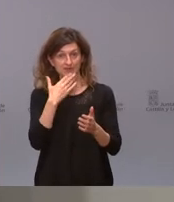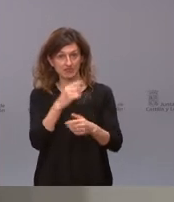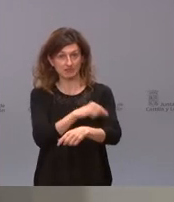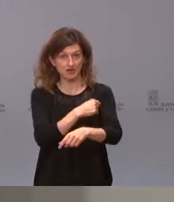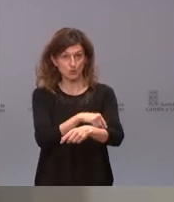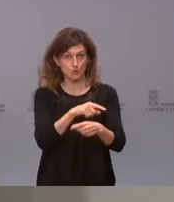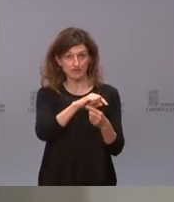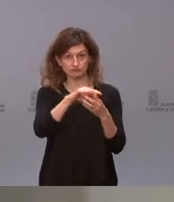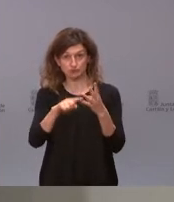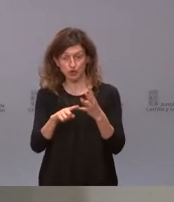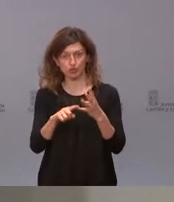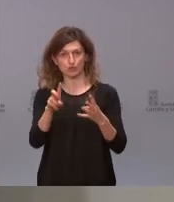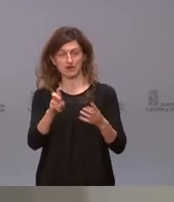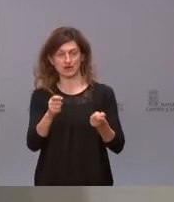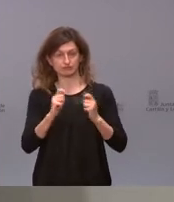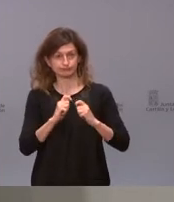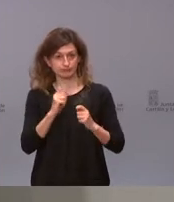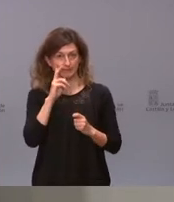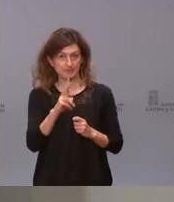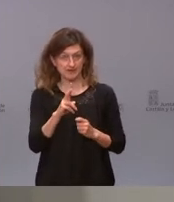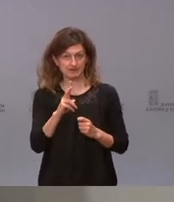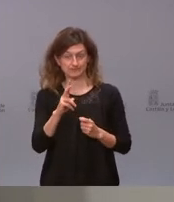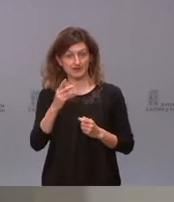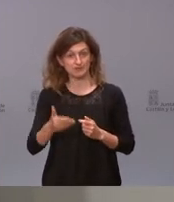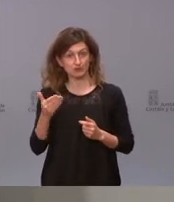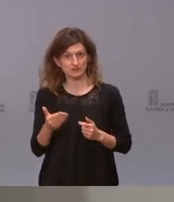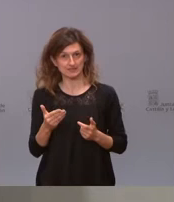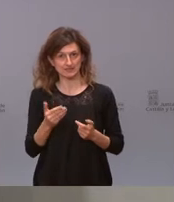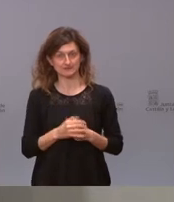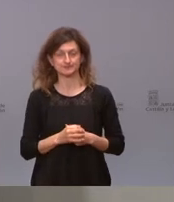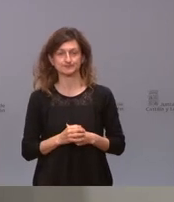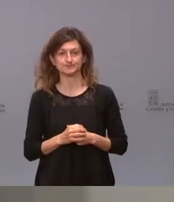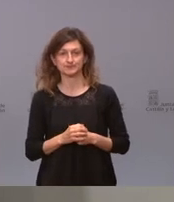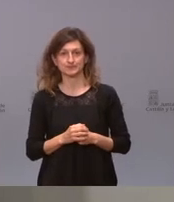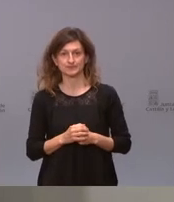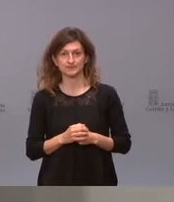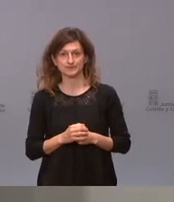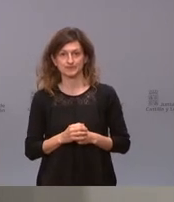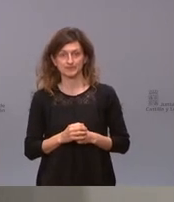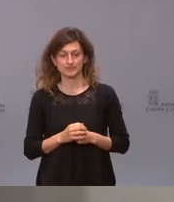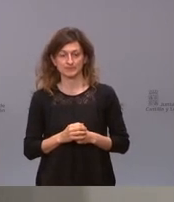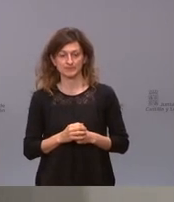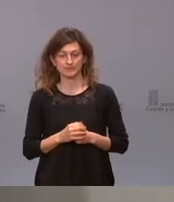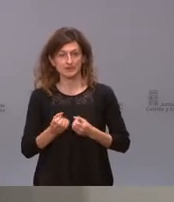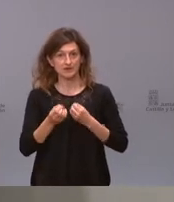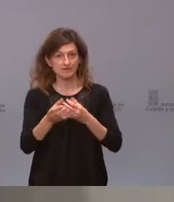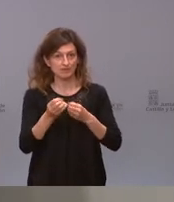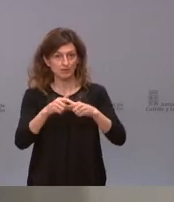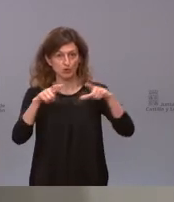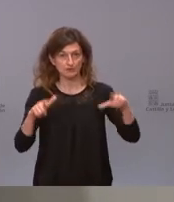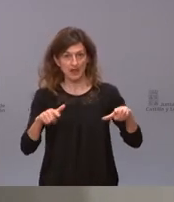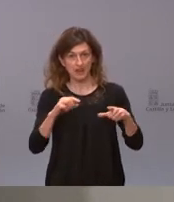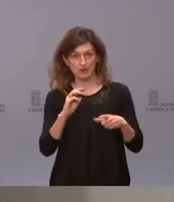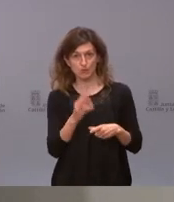es lo que nos va a permitir incidir en esos aspectos tan importantes informar una vez más que el portal está a disposición